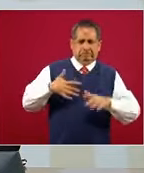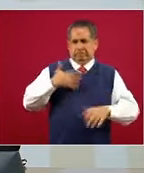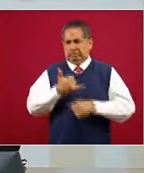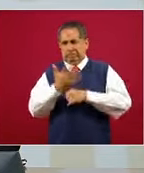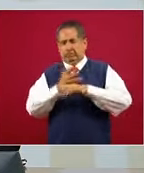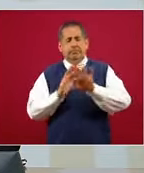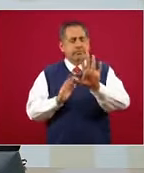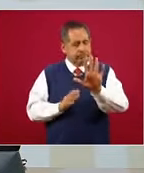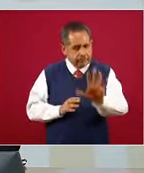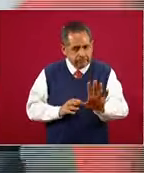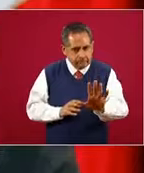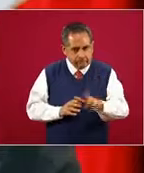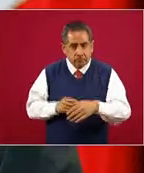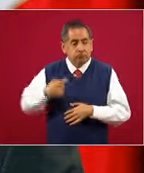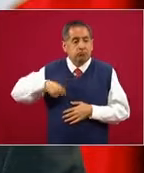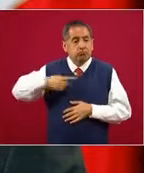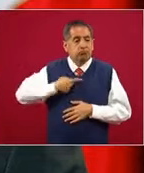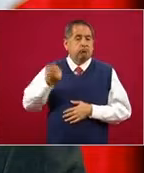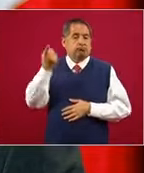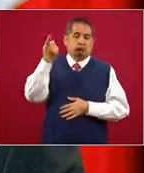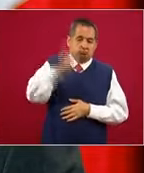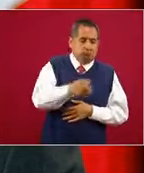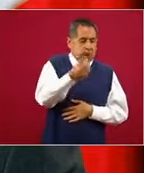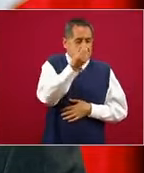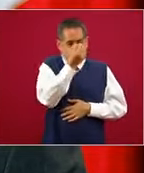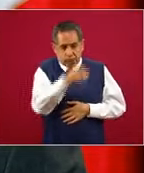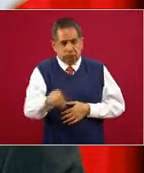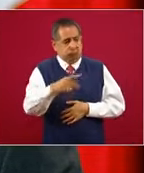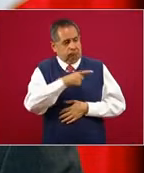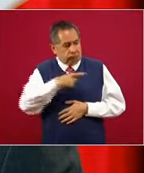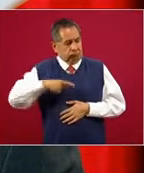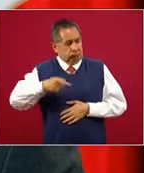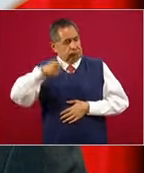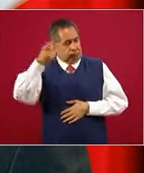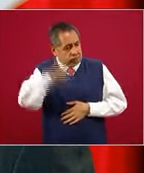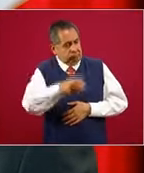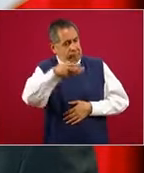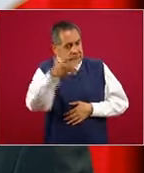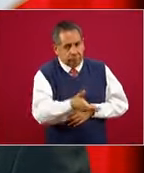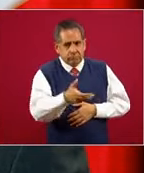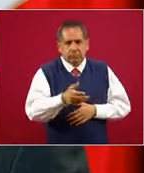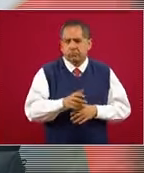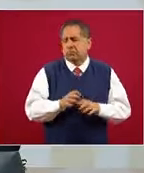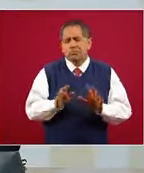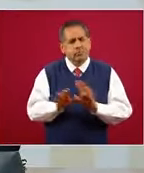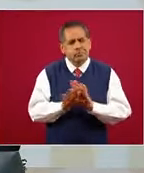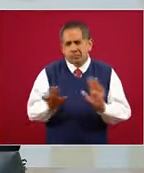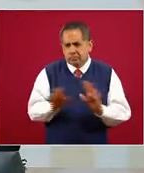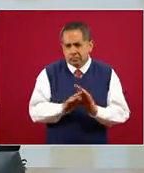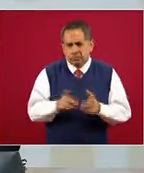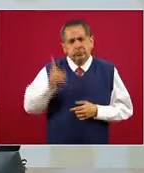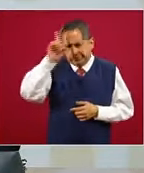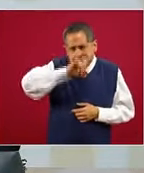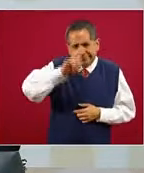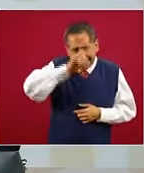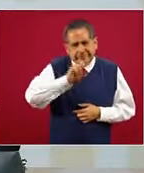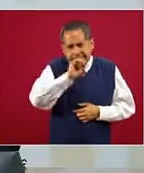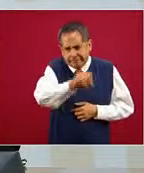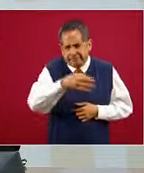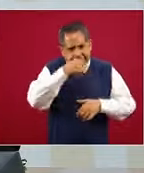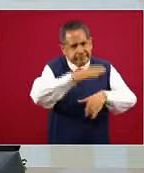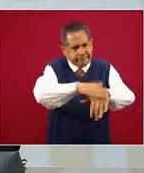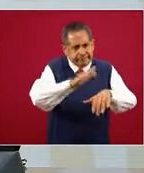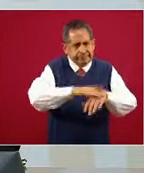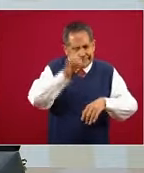inquietan, que no lo vamos a hacer una medida obligatoria desde el Gobierno de México. Eso no quiere decir que no lo recomendemos,